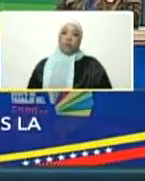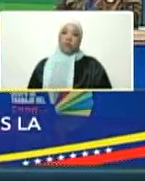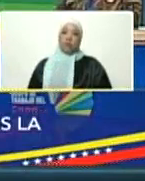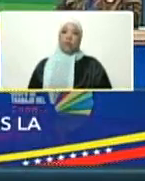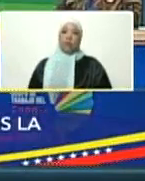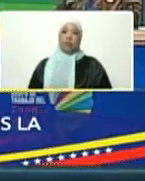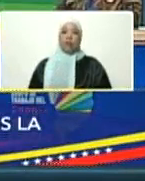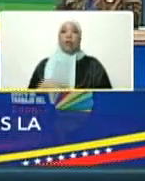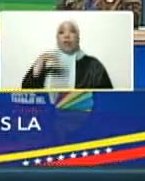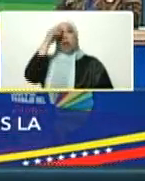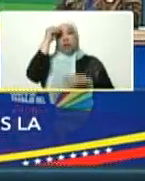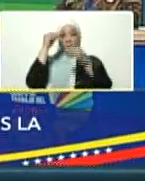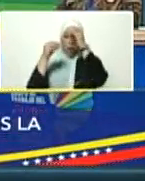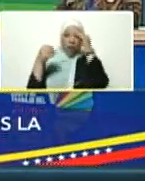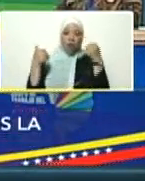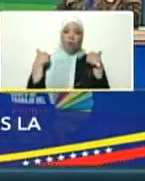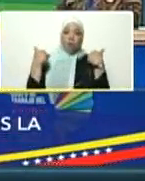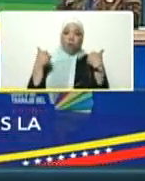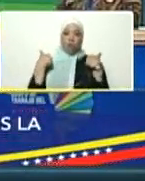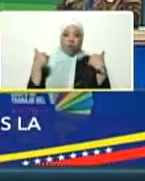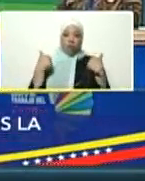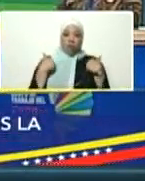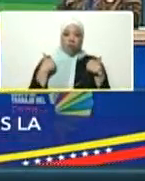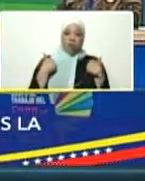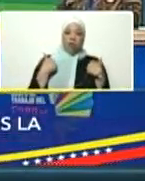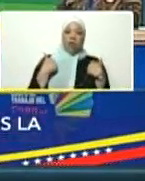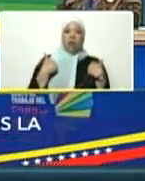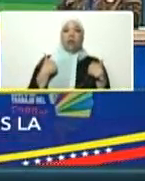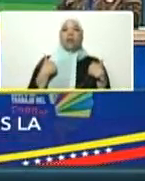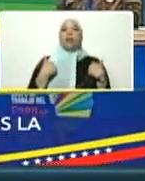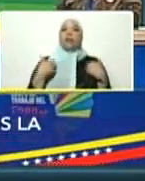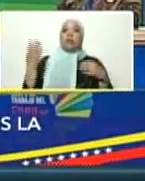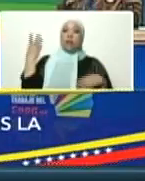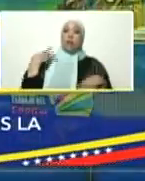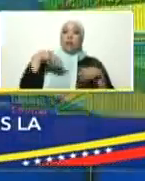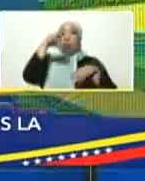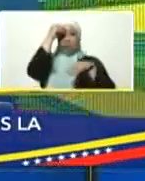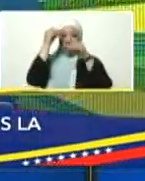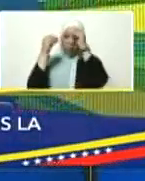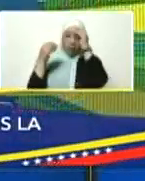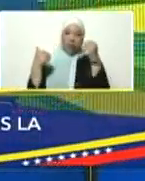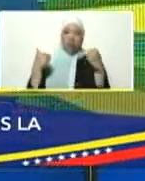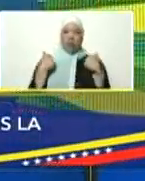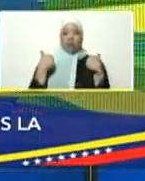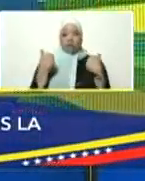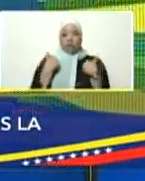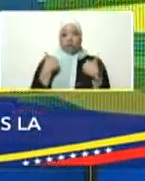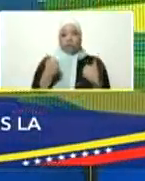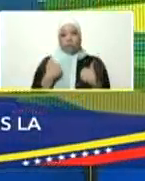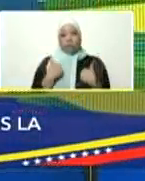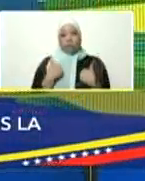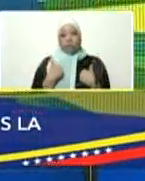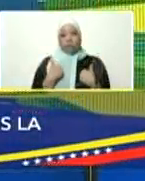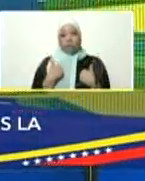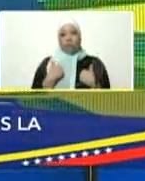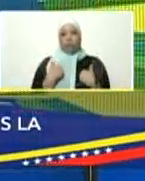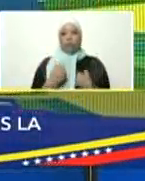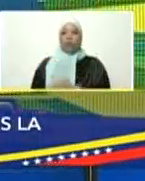Y aprender a unir fuerzas, aprender a escuchar nuestras